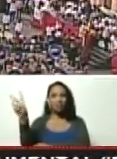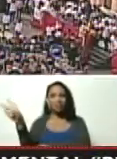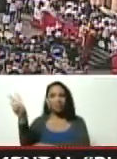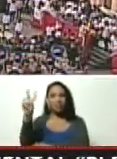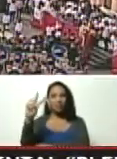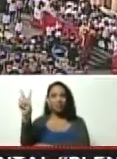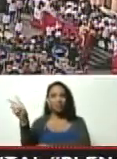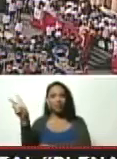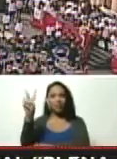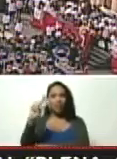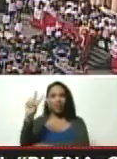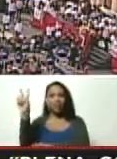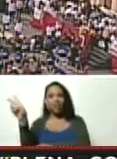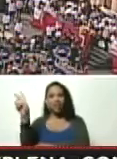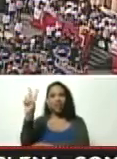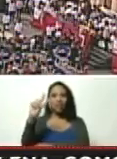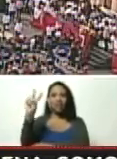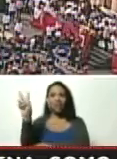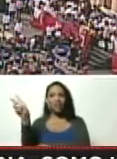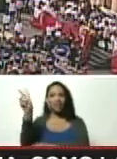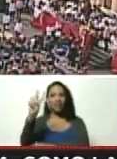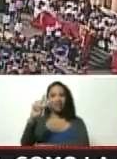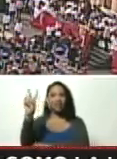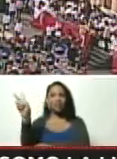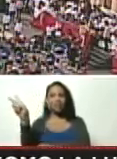Venezuela, Venezuela, Venezuela.